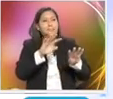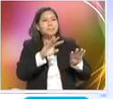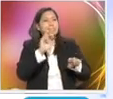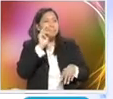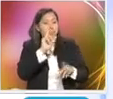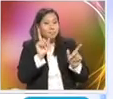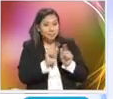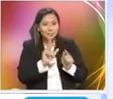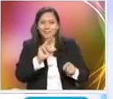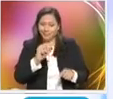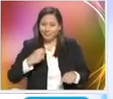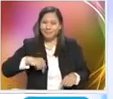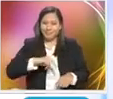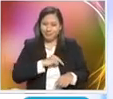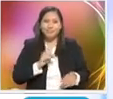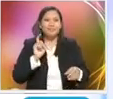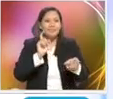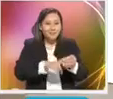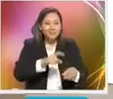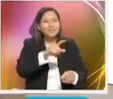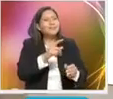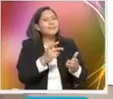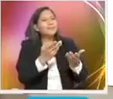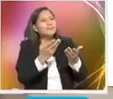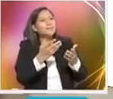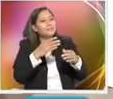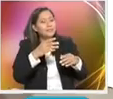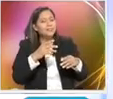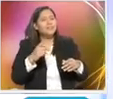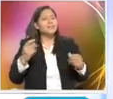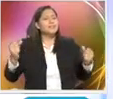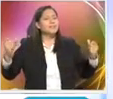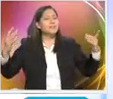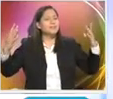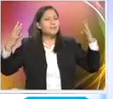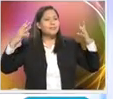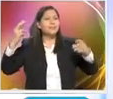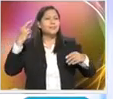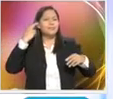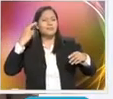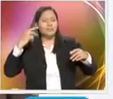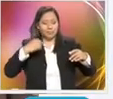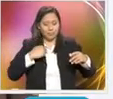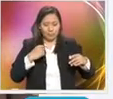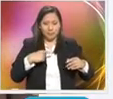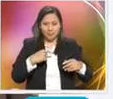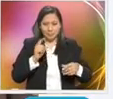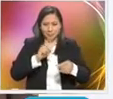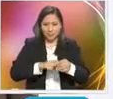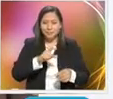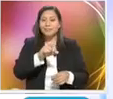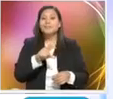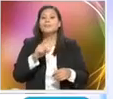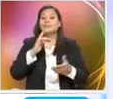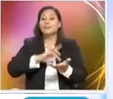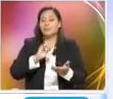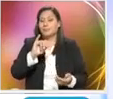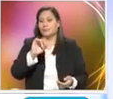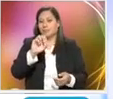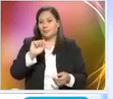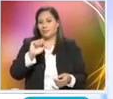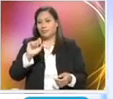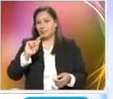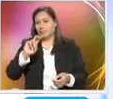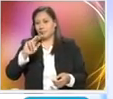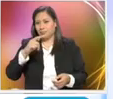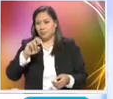sino que también somos parte de la obra, ¿no? Que eso es lo interesante. Pues muchísimas gracias, José Springer. La verdad es que